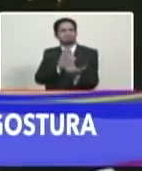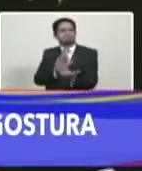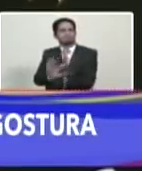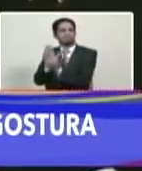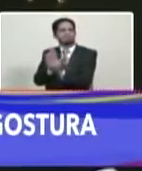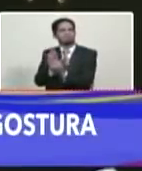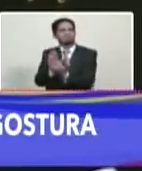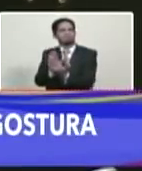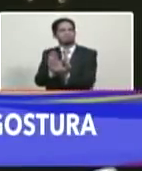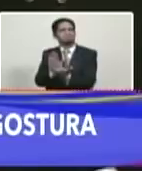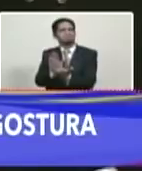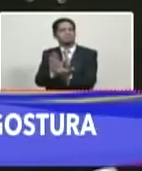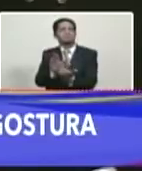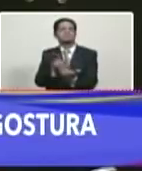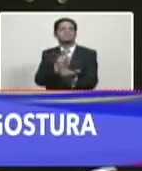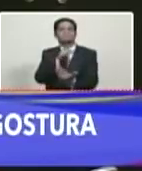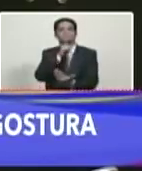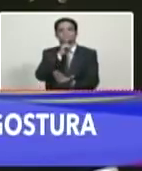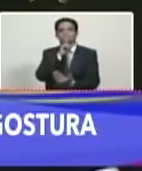debemos asumirlo con humildad,